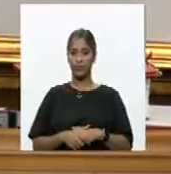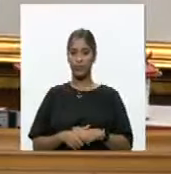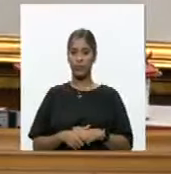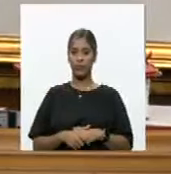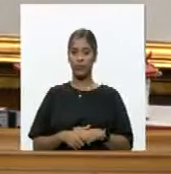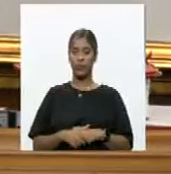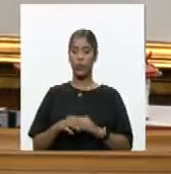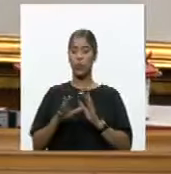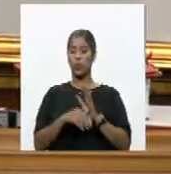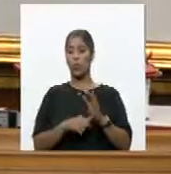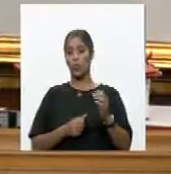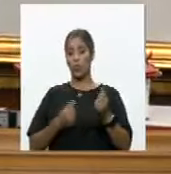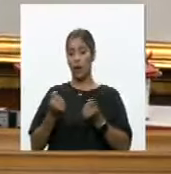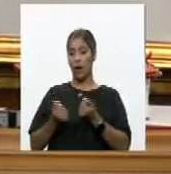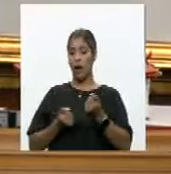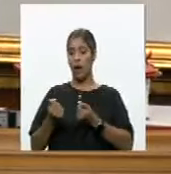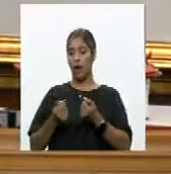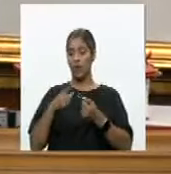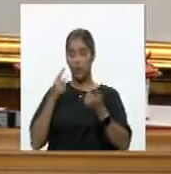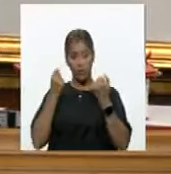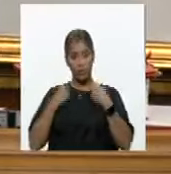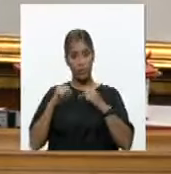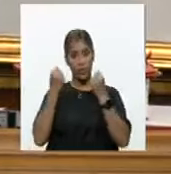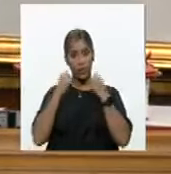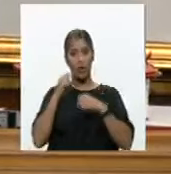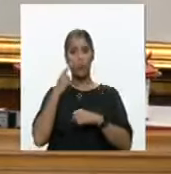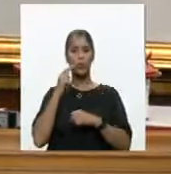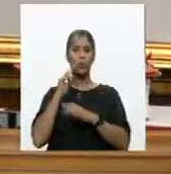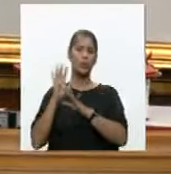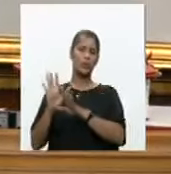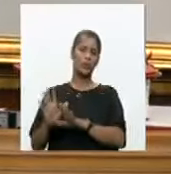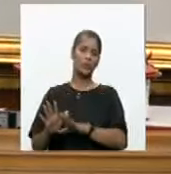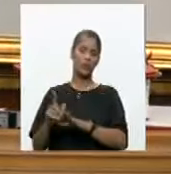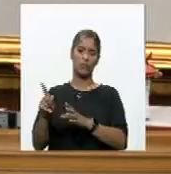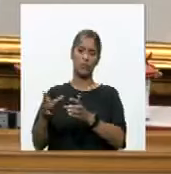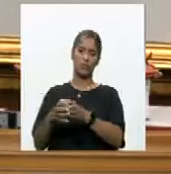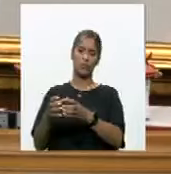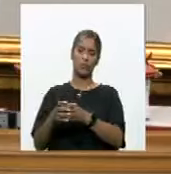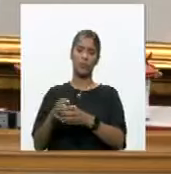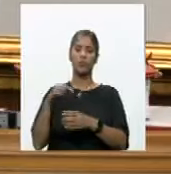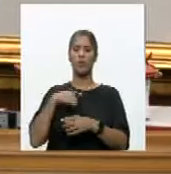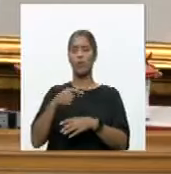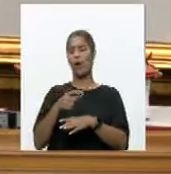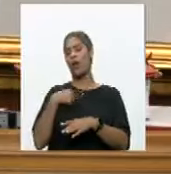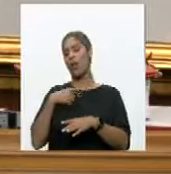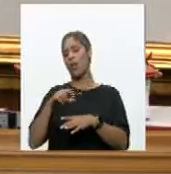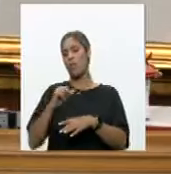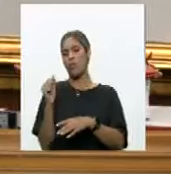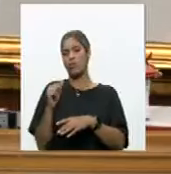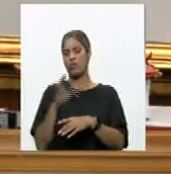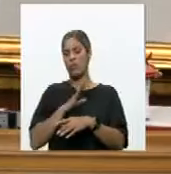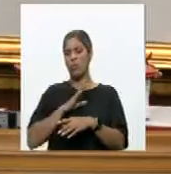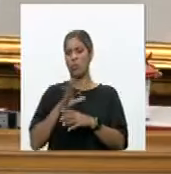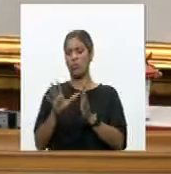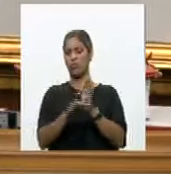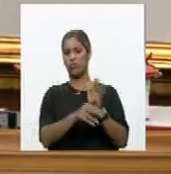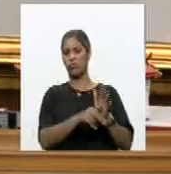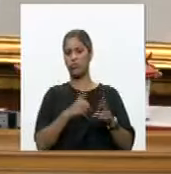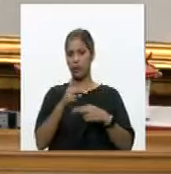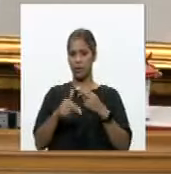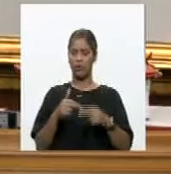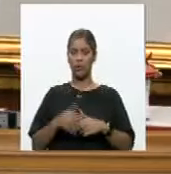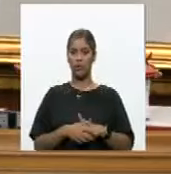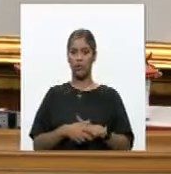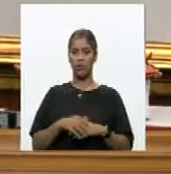tantos robos de sus vehículos, que era una de las prácticas comunes de los organismos de seguridad del Estado de la Cuarta República, robarle los carros a los